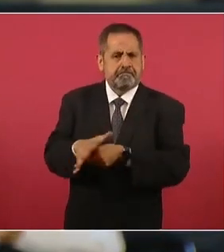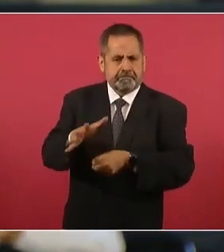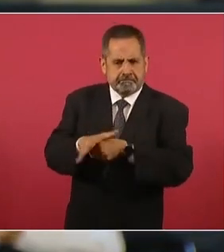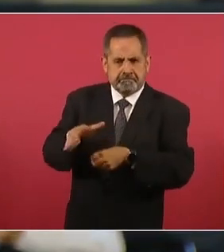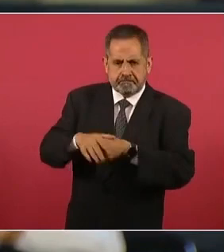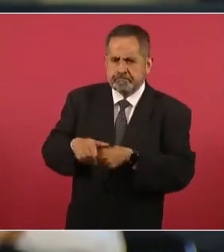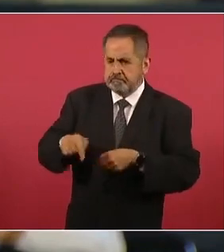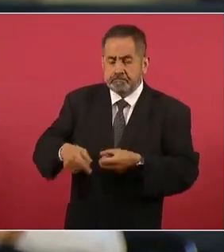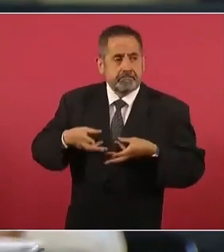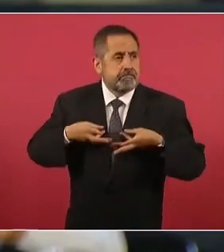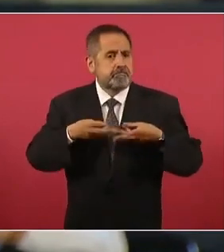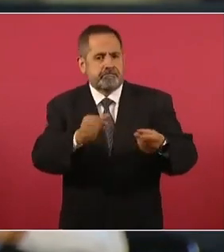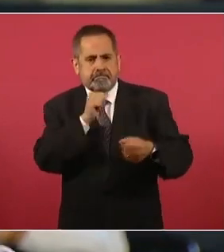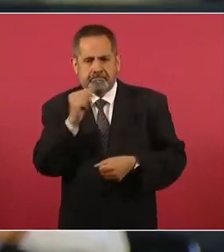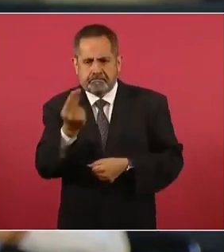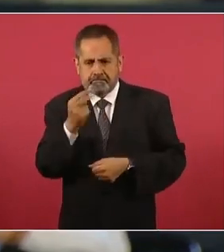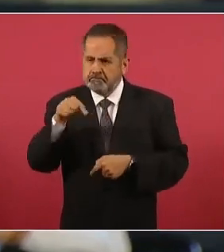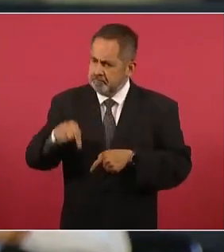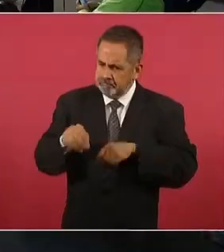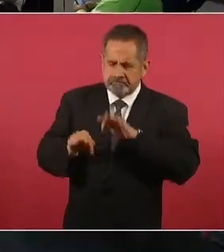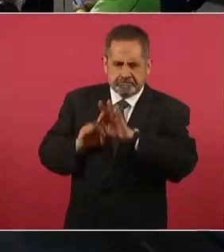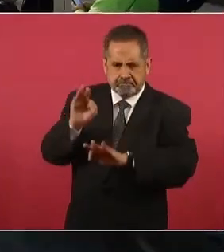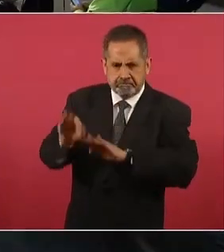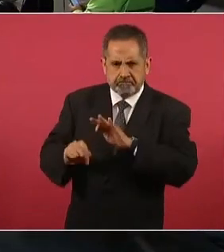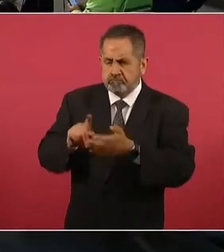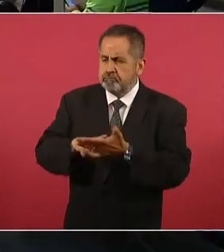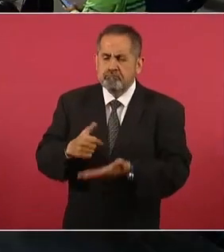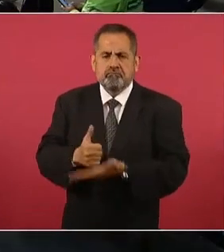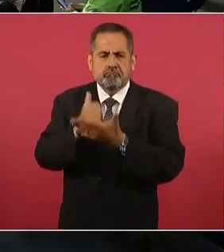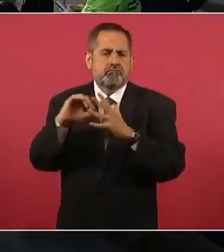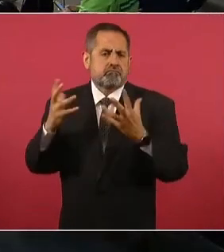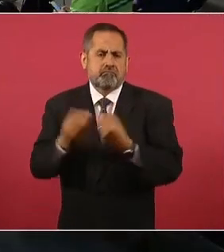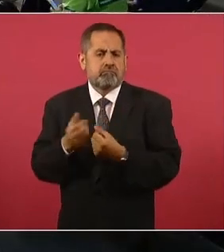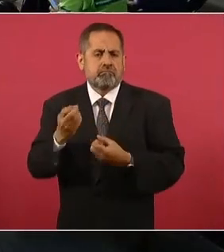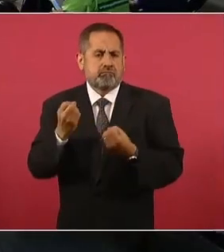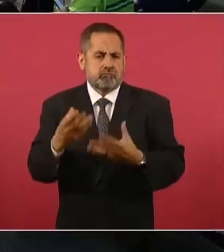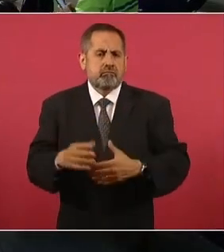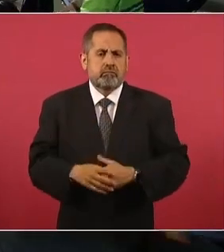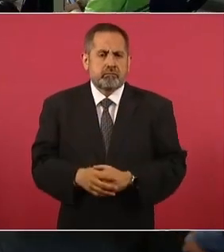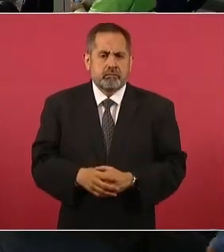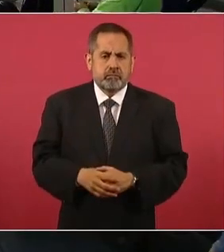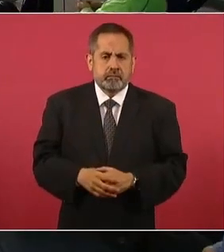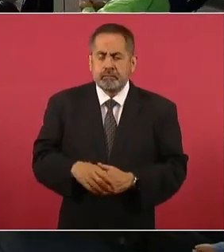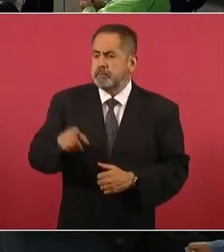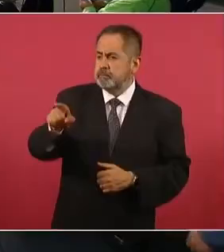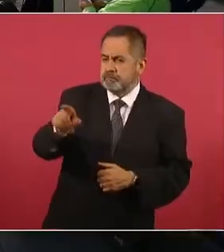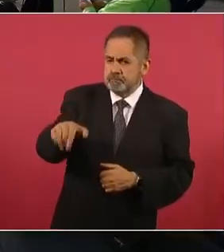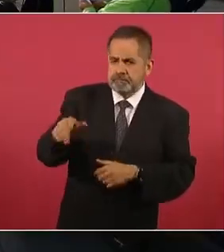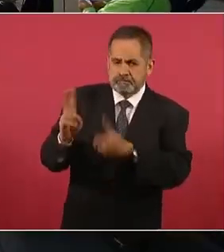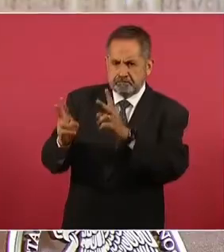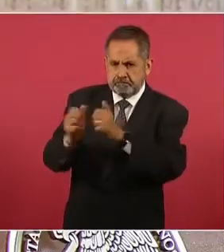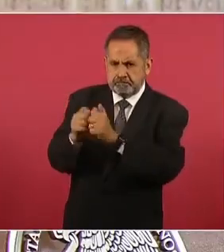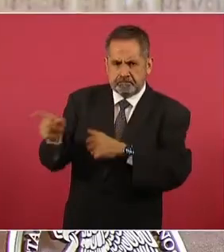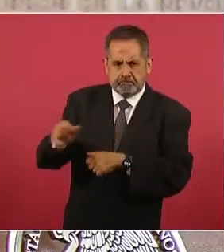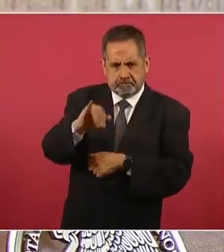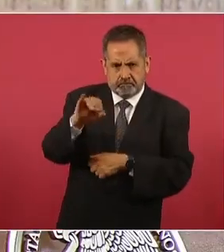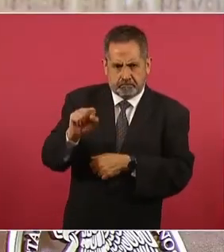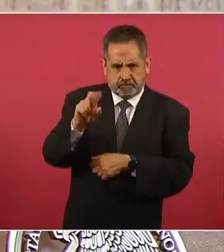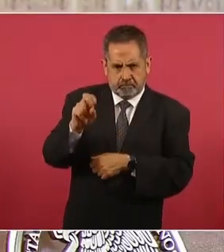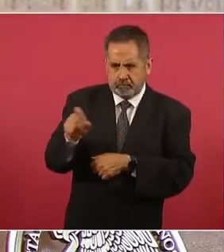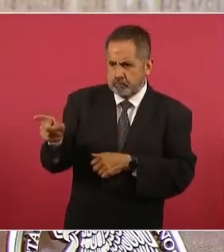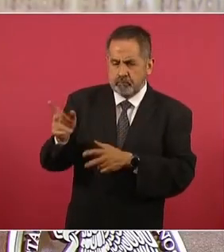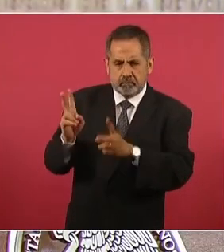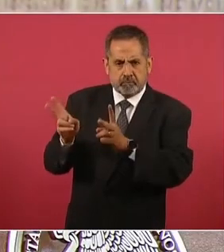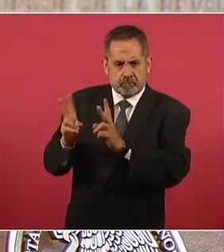muchos gastos que aquí obviamente pues nos pueden ayudar mucho a estos niños. Ahí te pido, Jesús, ¿no?,